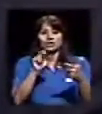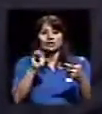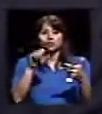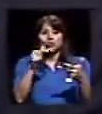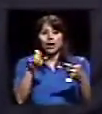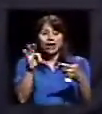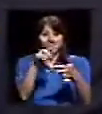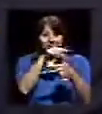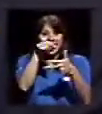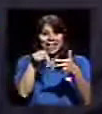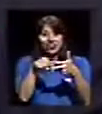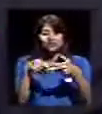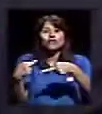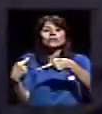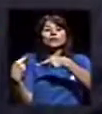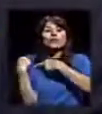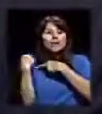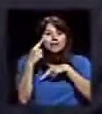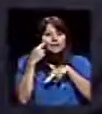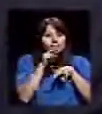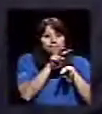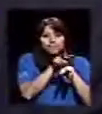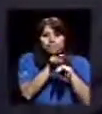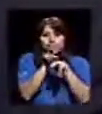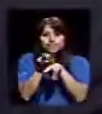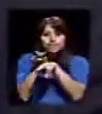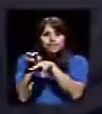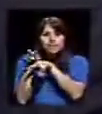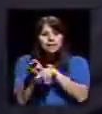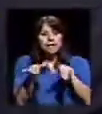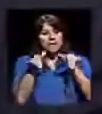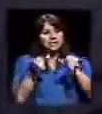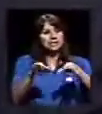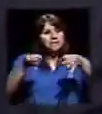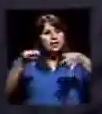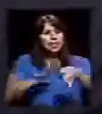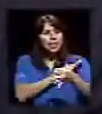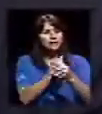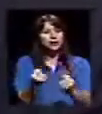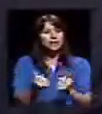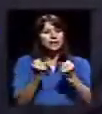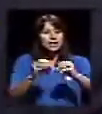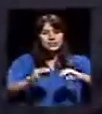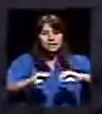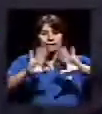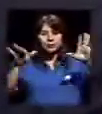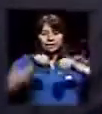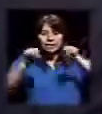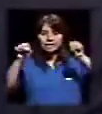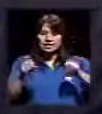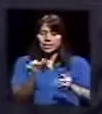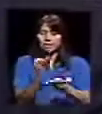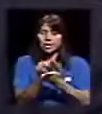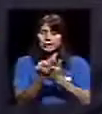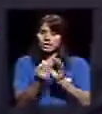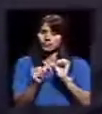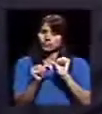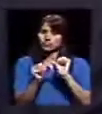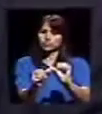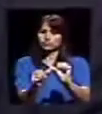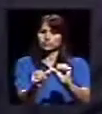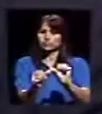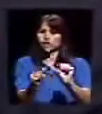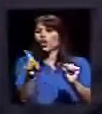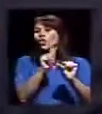velar porque la estabilidad, la solidez, la transparencia del sistema se mantenga, no a